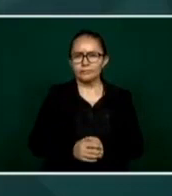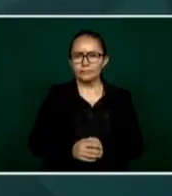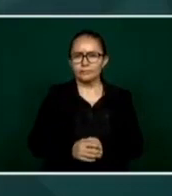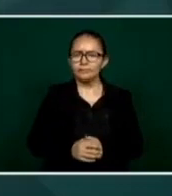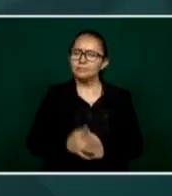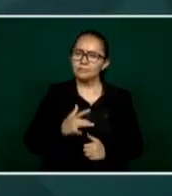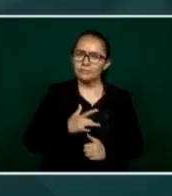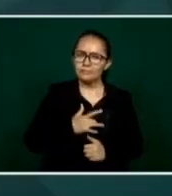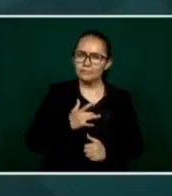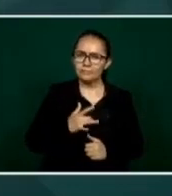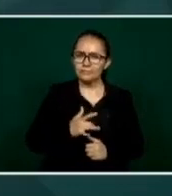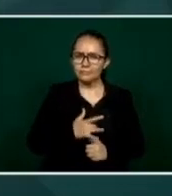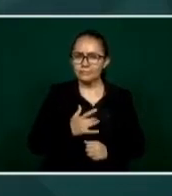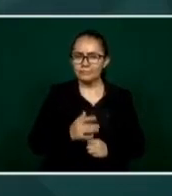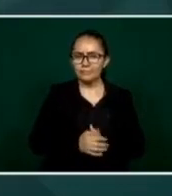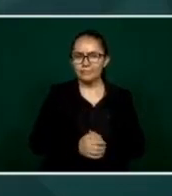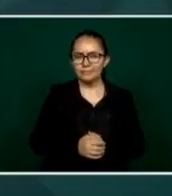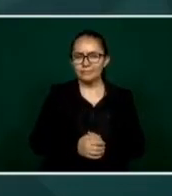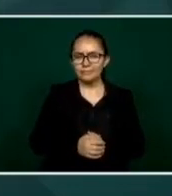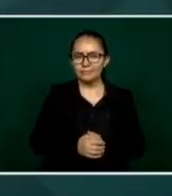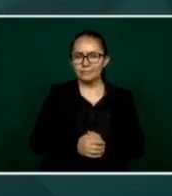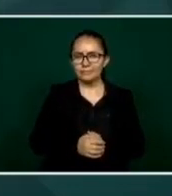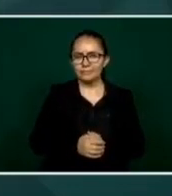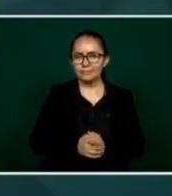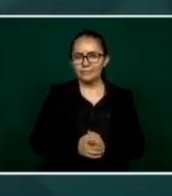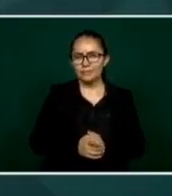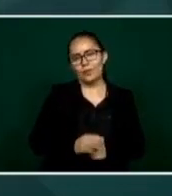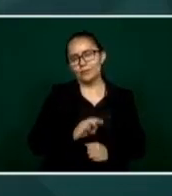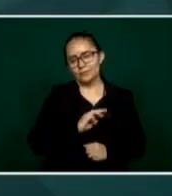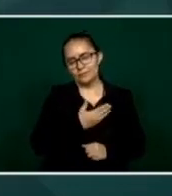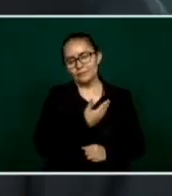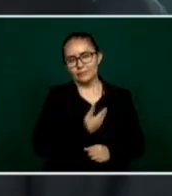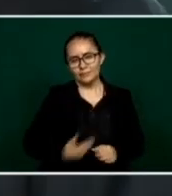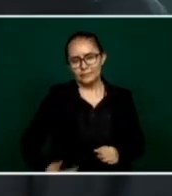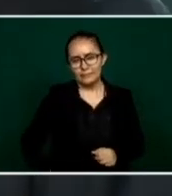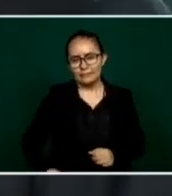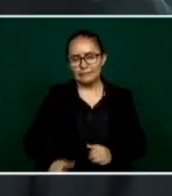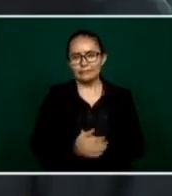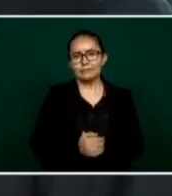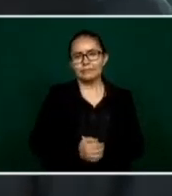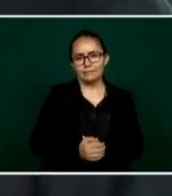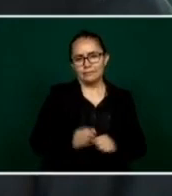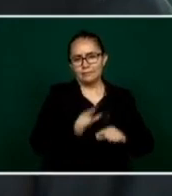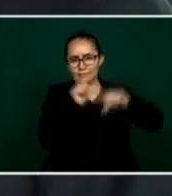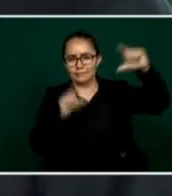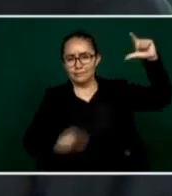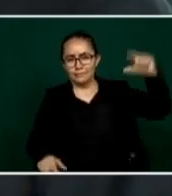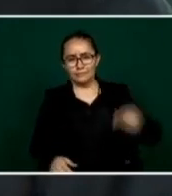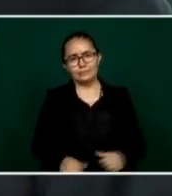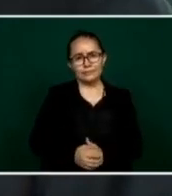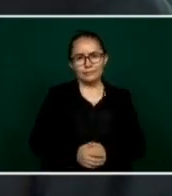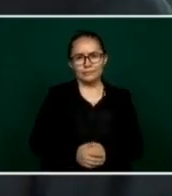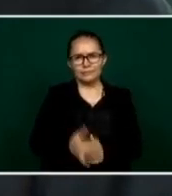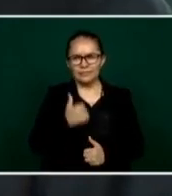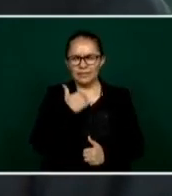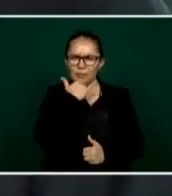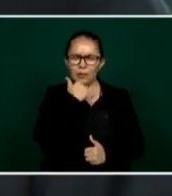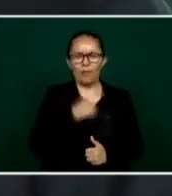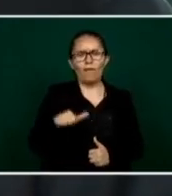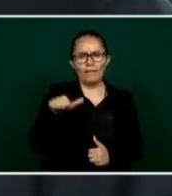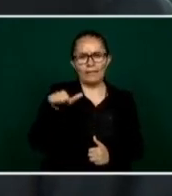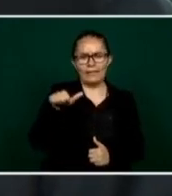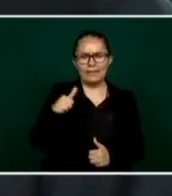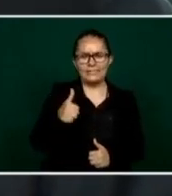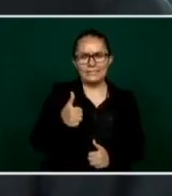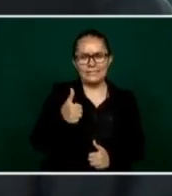Estoy desempeñándome como presidente de la República. 6 visitas. Y voy a seguir